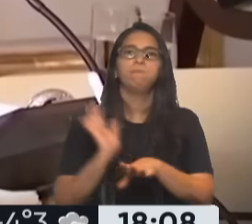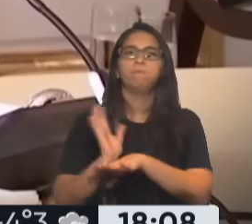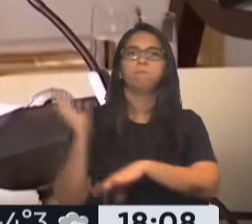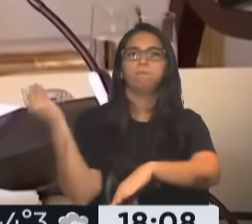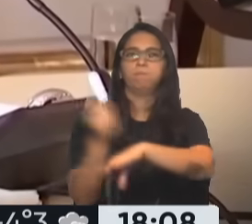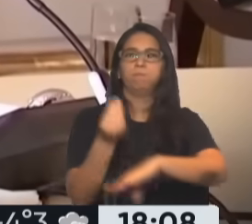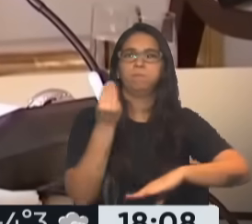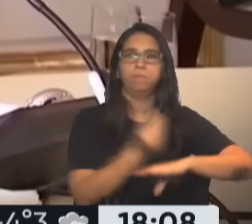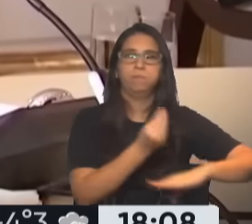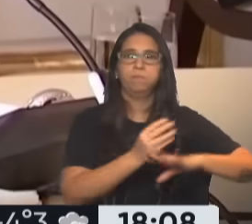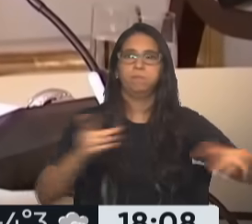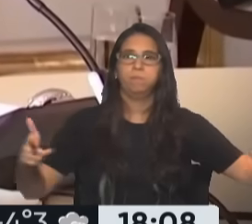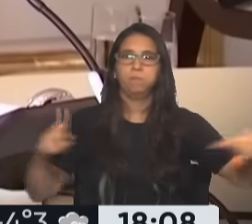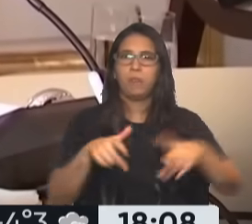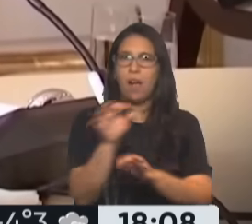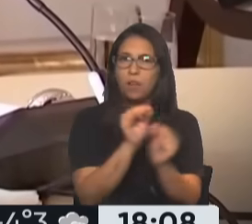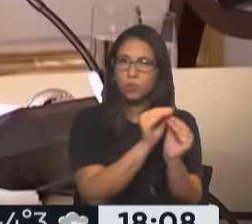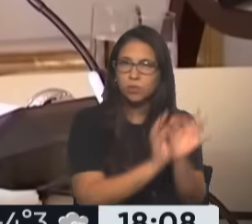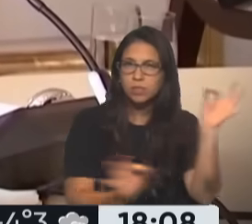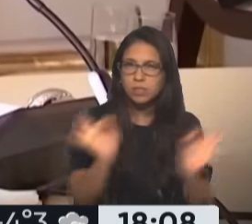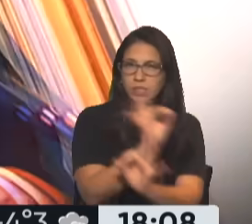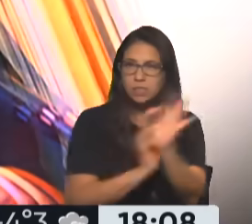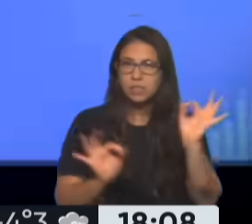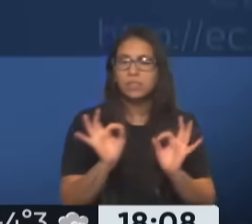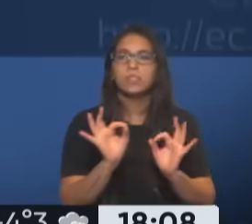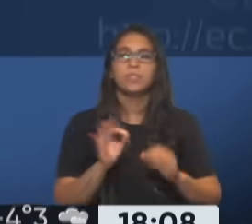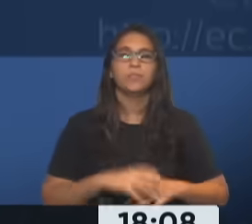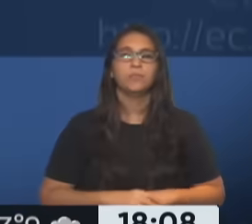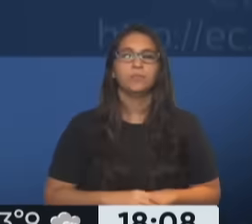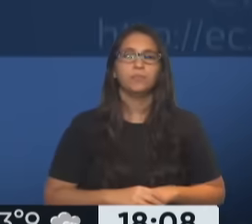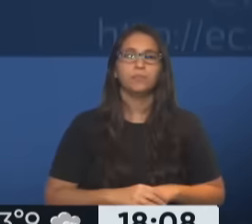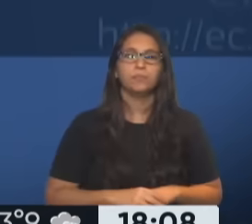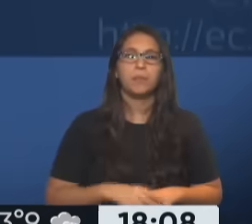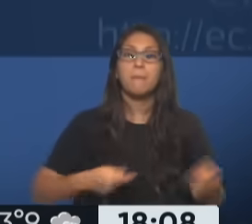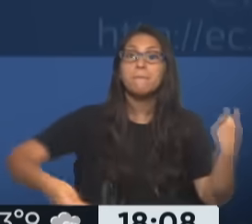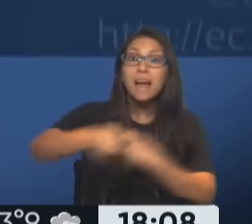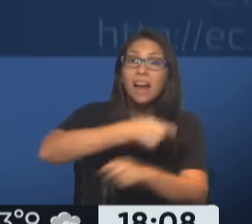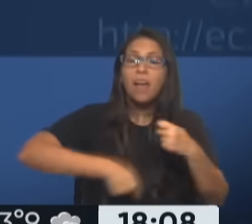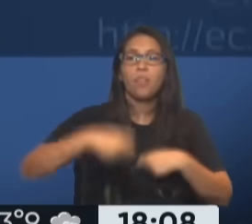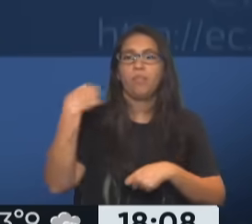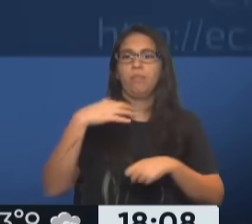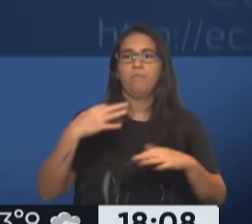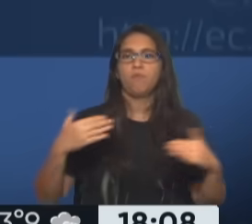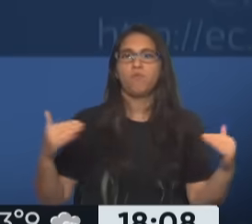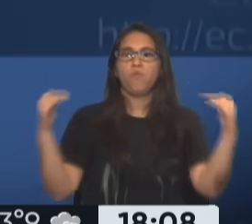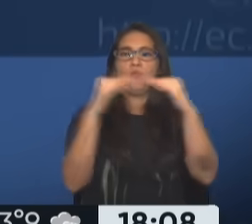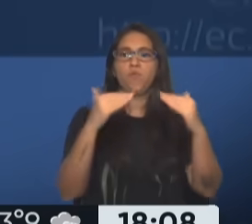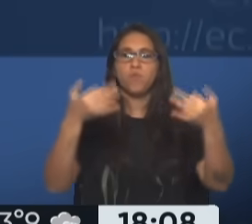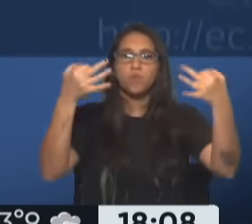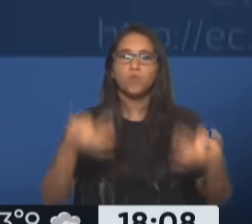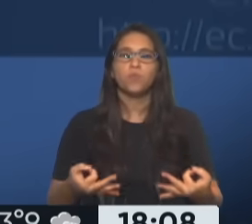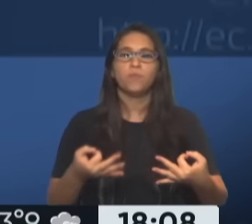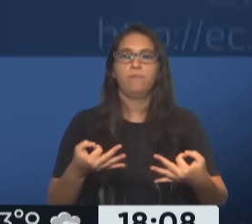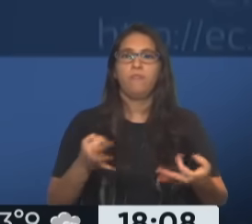criterio con respecto a los asuntos estratégicos para Bruselas frente a China. For trade to be fair, access to each